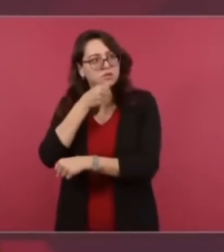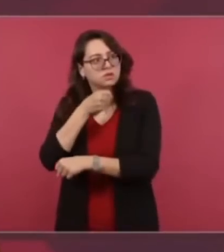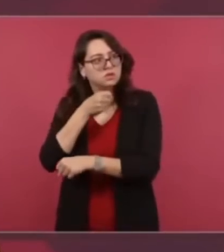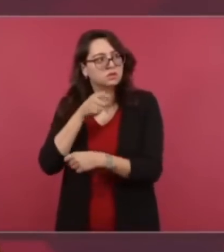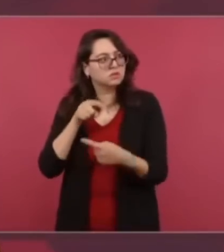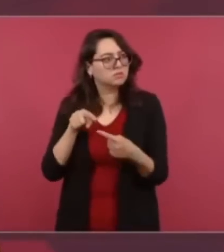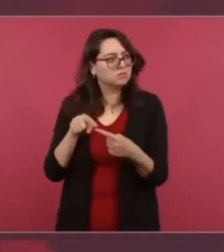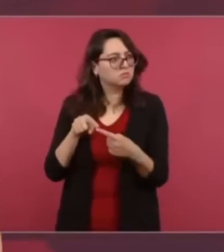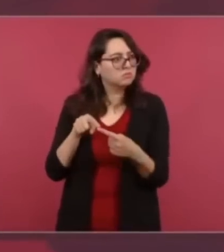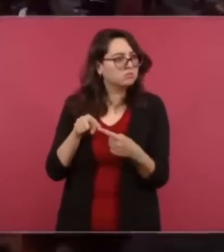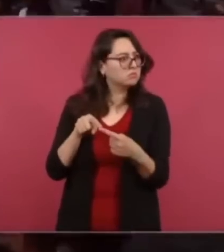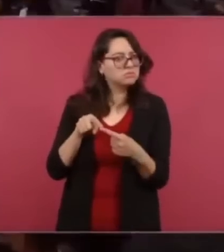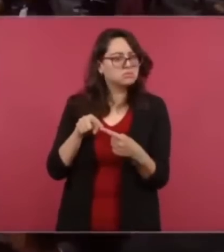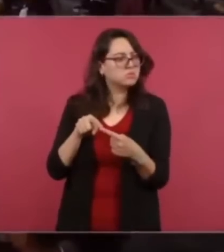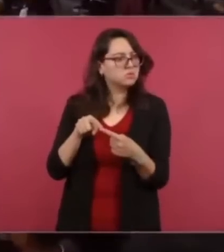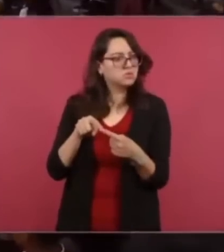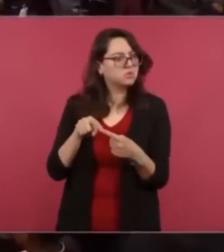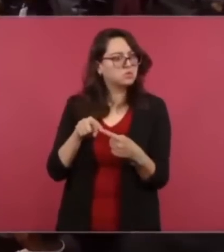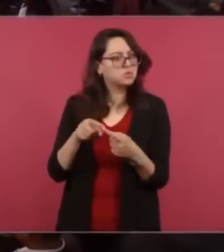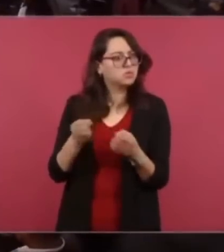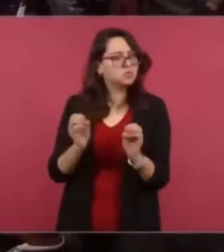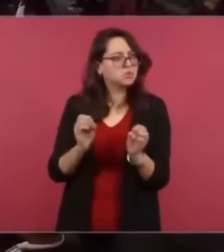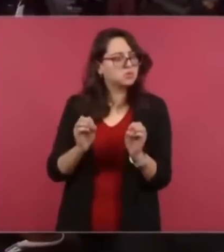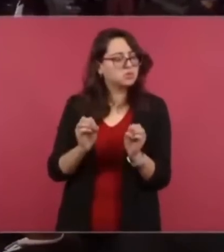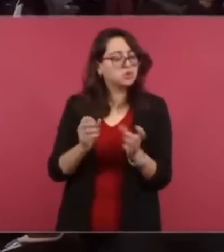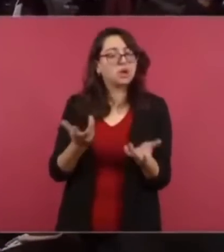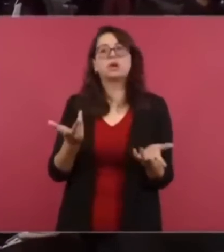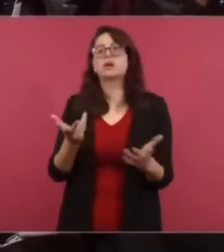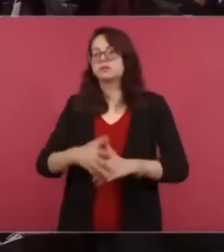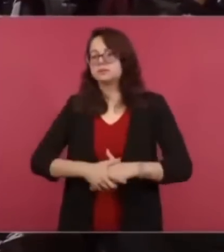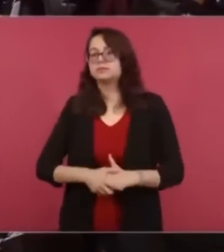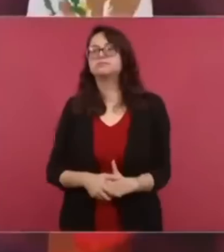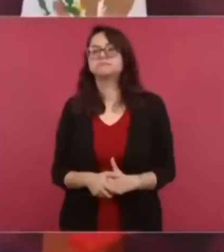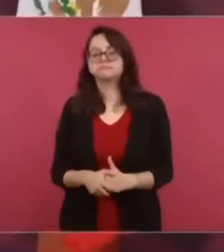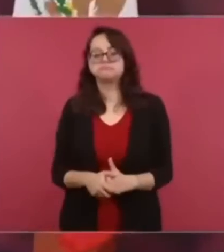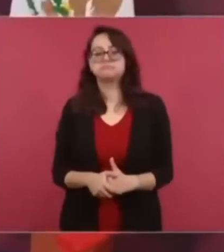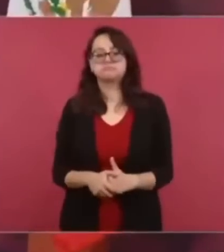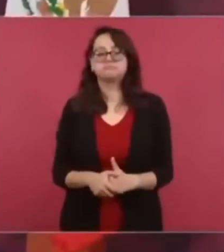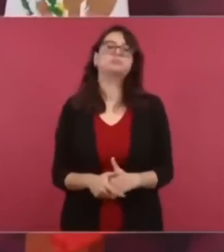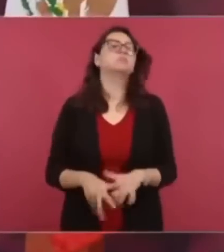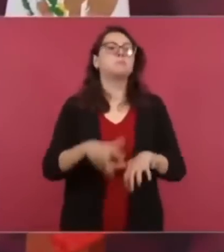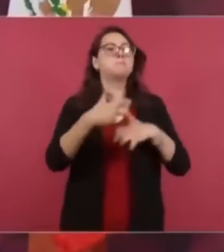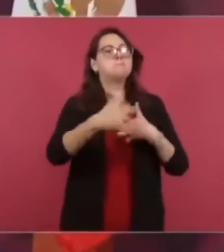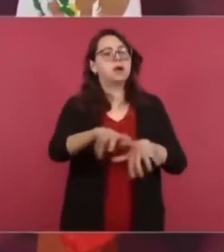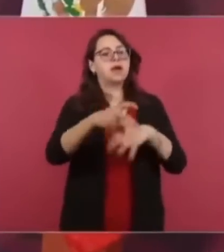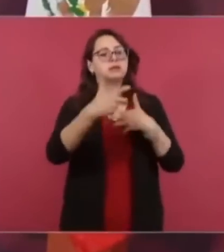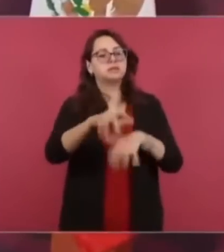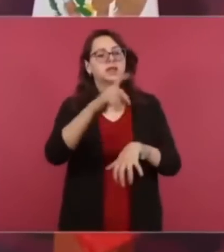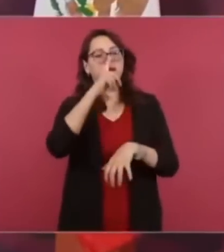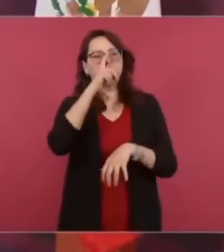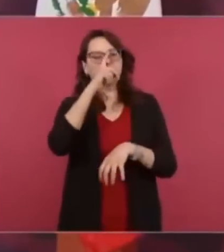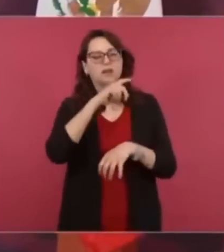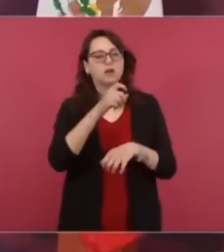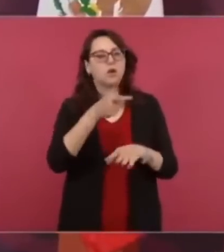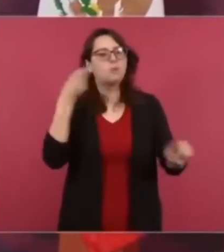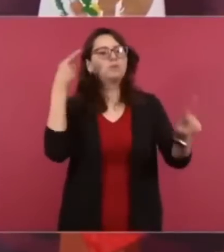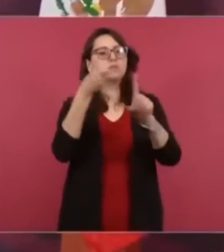juntos. Pero imagínense una marcha para mantener privilegios.